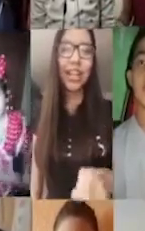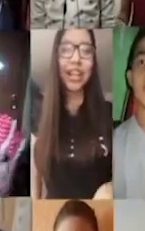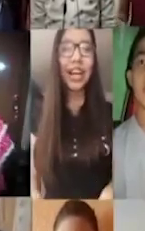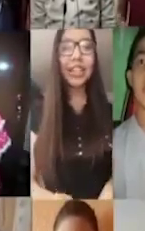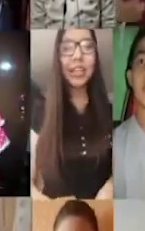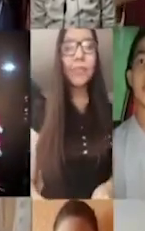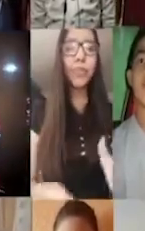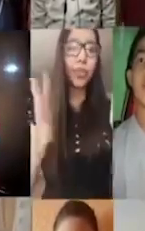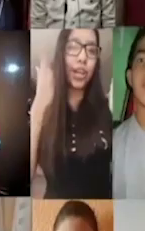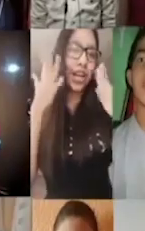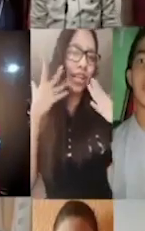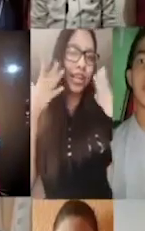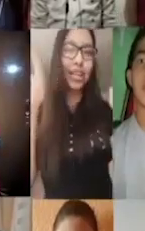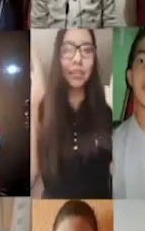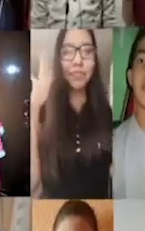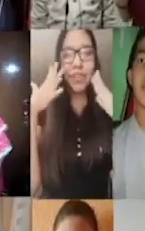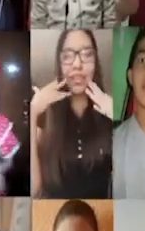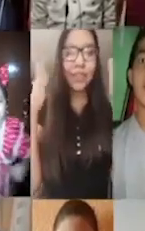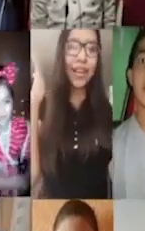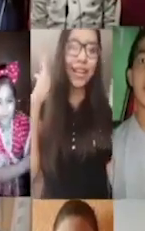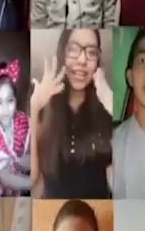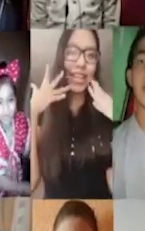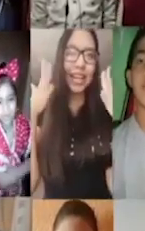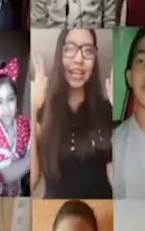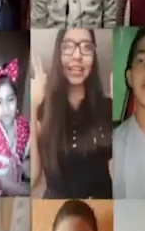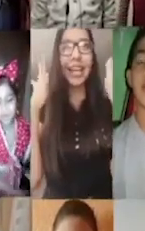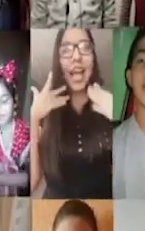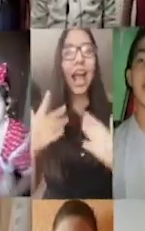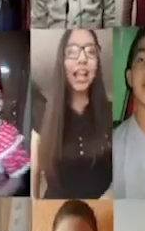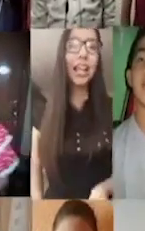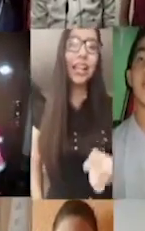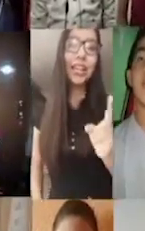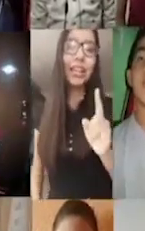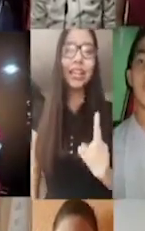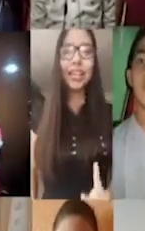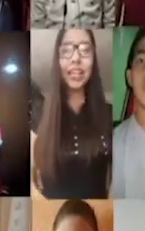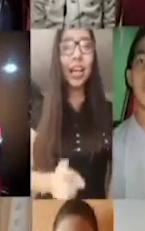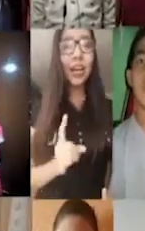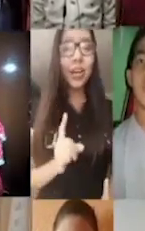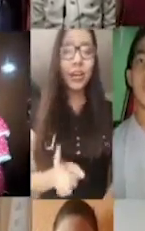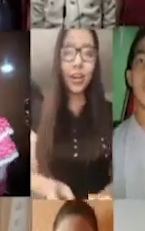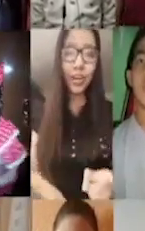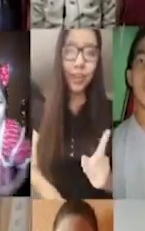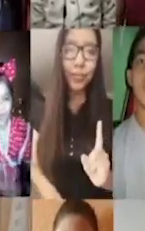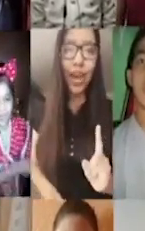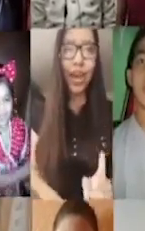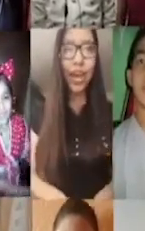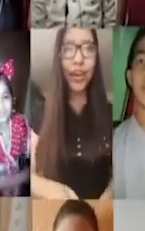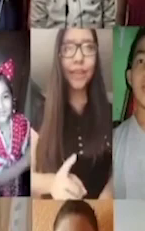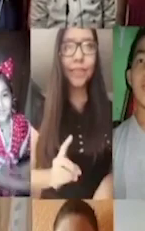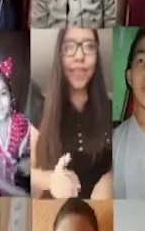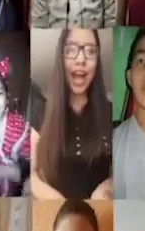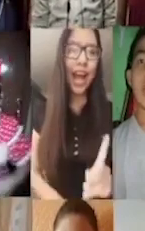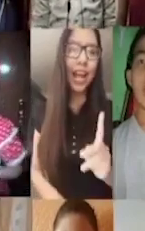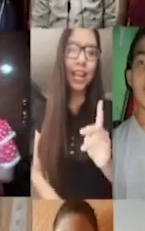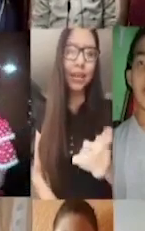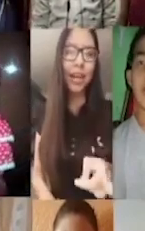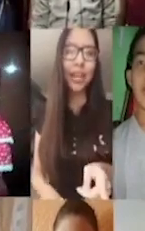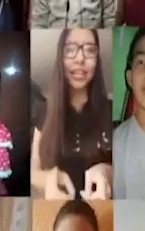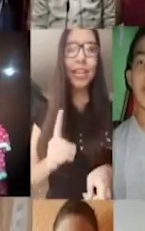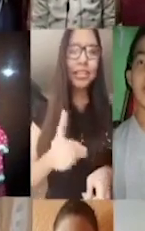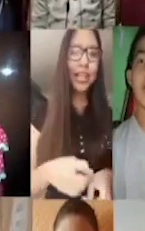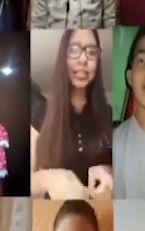blancas olas su carita podía blanquear. La negrita cucurumbe a